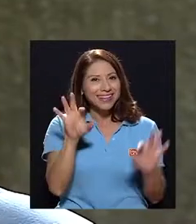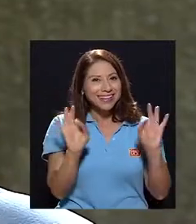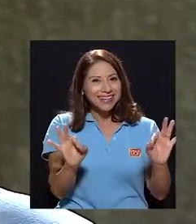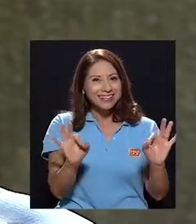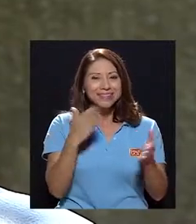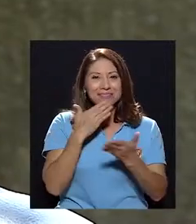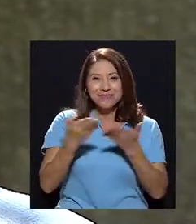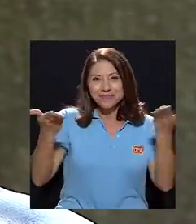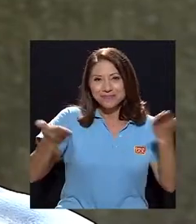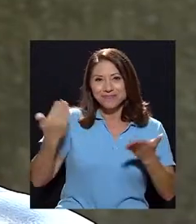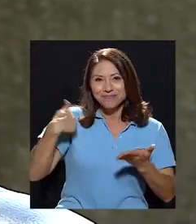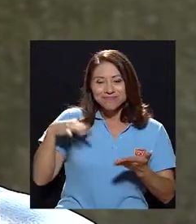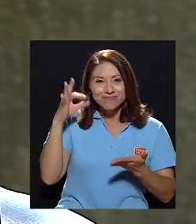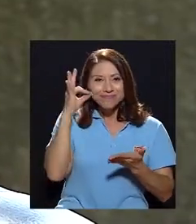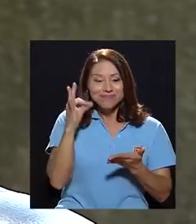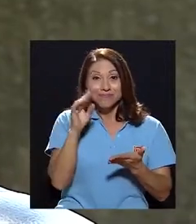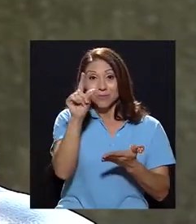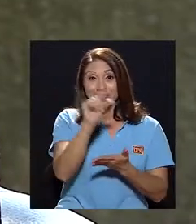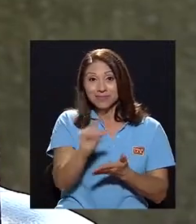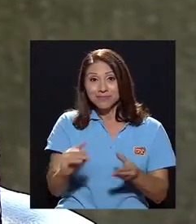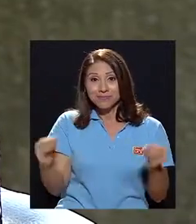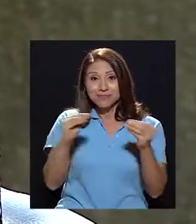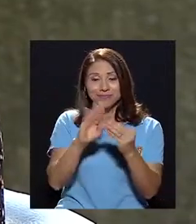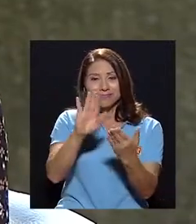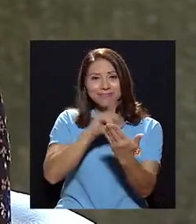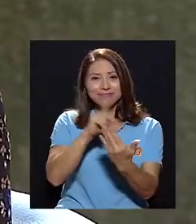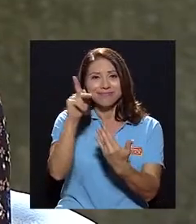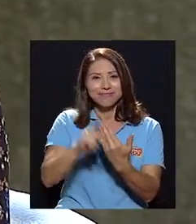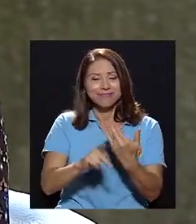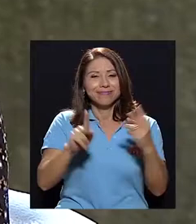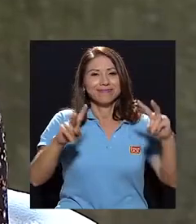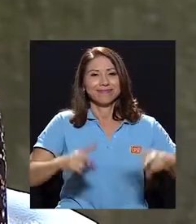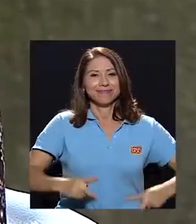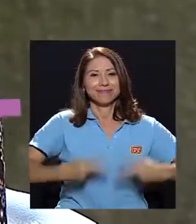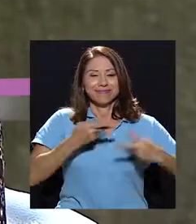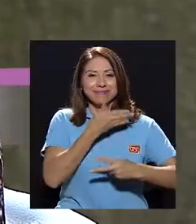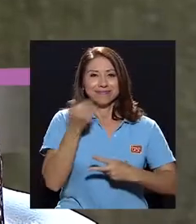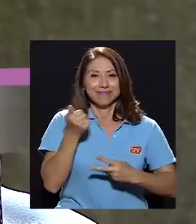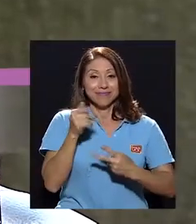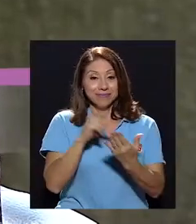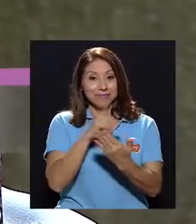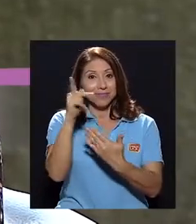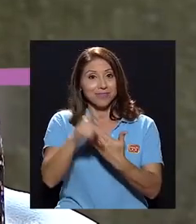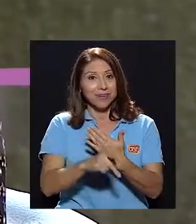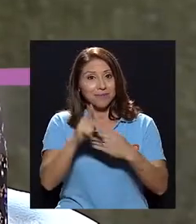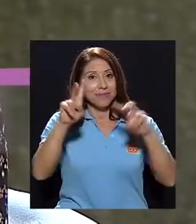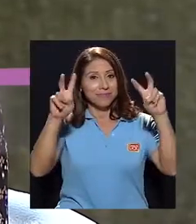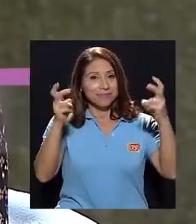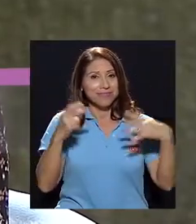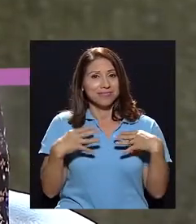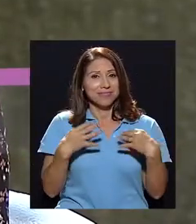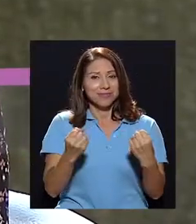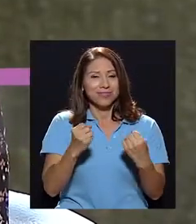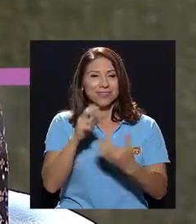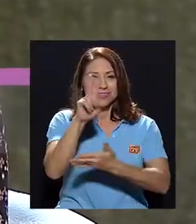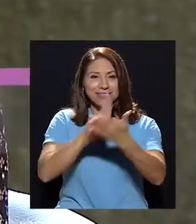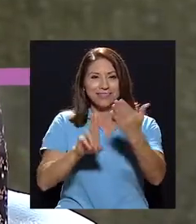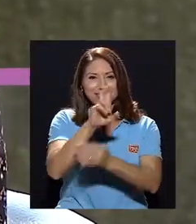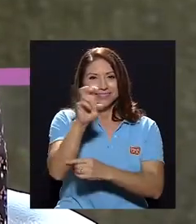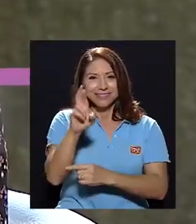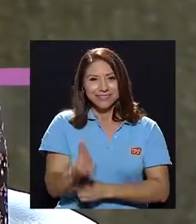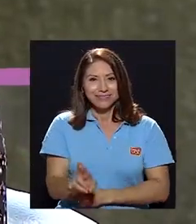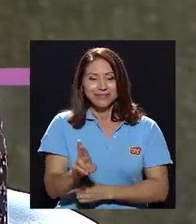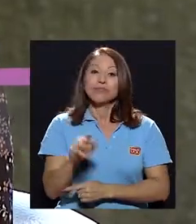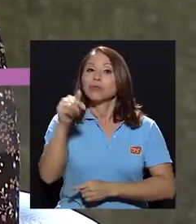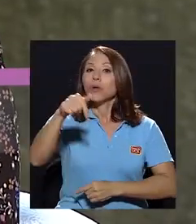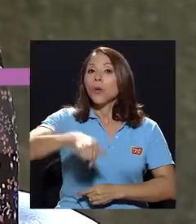Hola, ¿qué tal? Bienvenidos y bienvenidas una semana más a su programa Vivir Mejor, la telerevista de salud de la Universidad de Costa